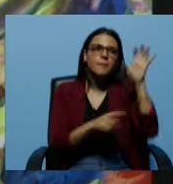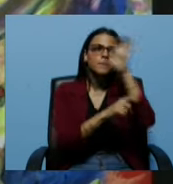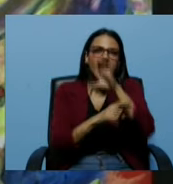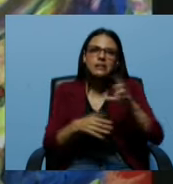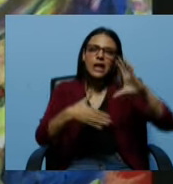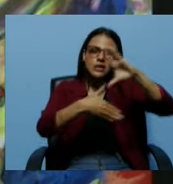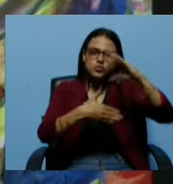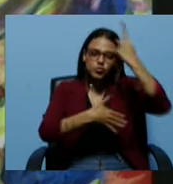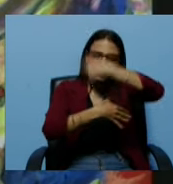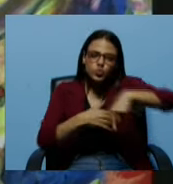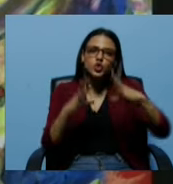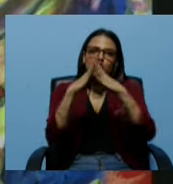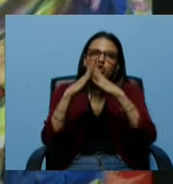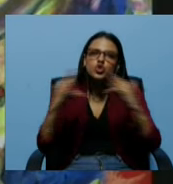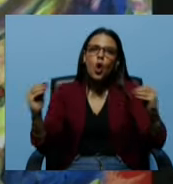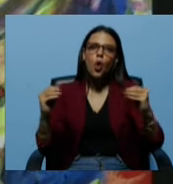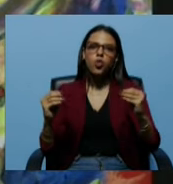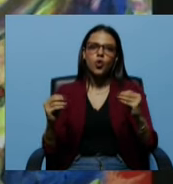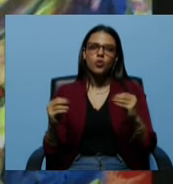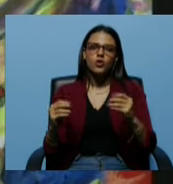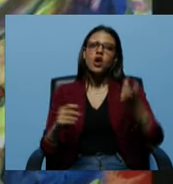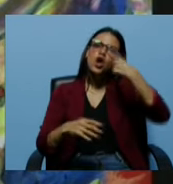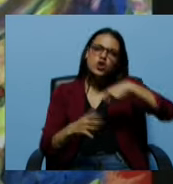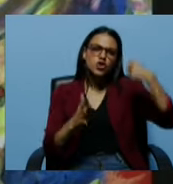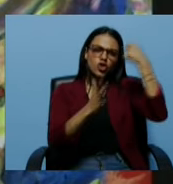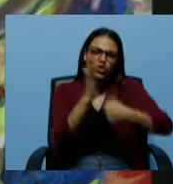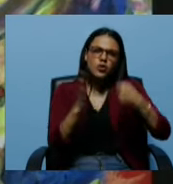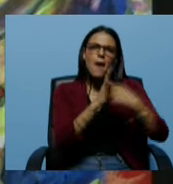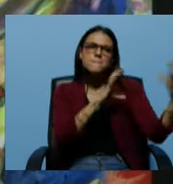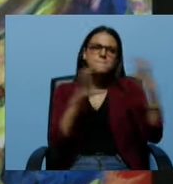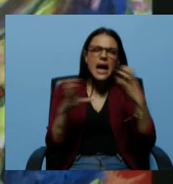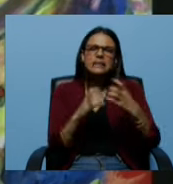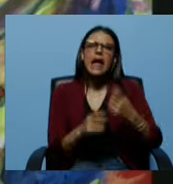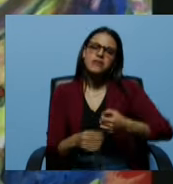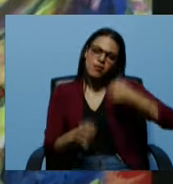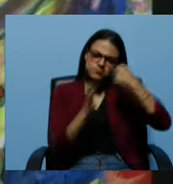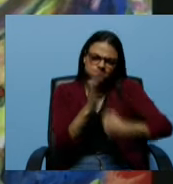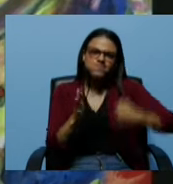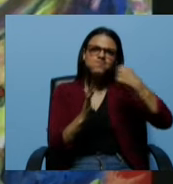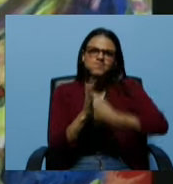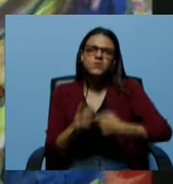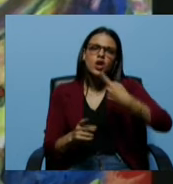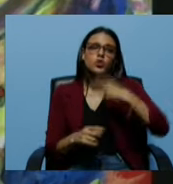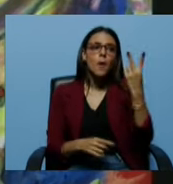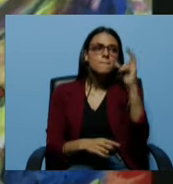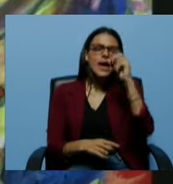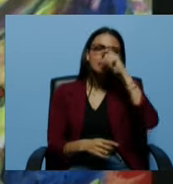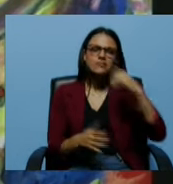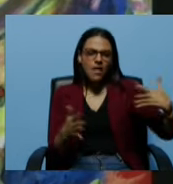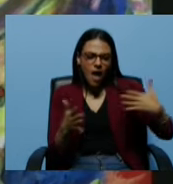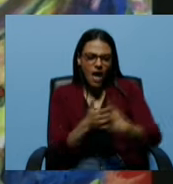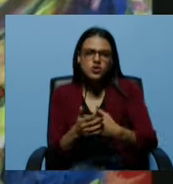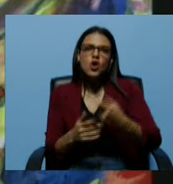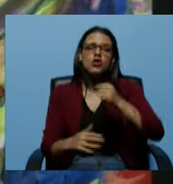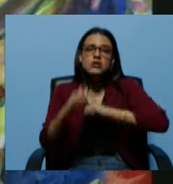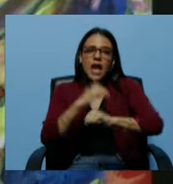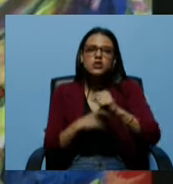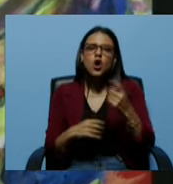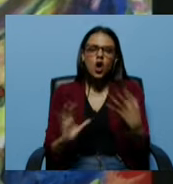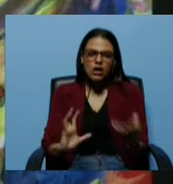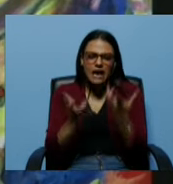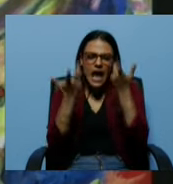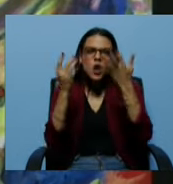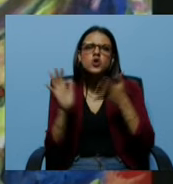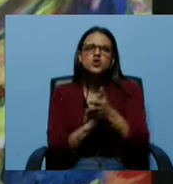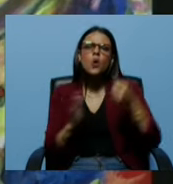grande. Batallas dimos, hemos dado. Hace 20 años ustedes nacieron al calor de la lucha contra